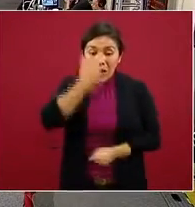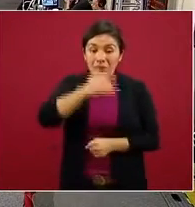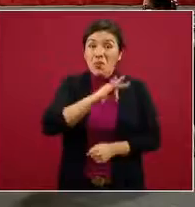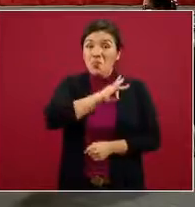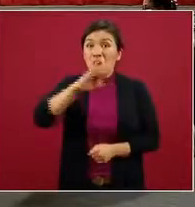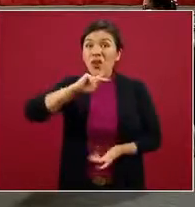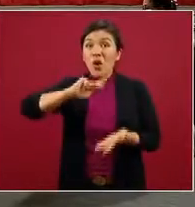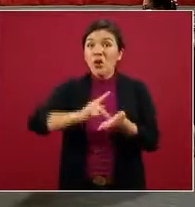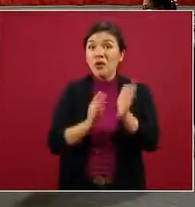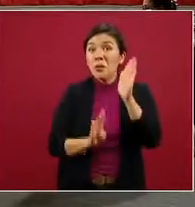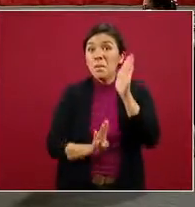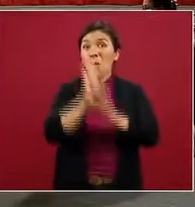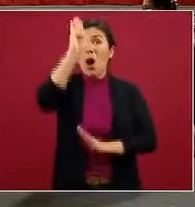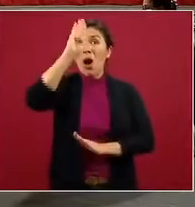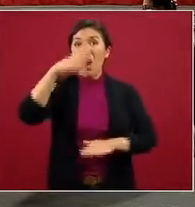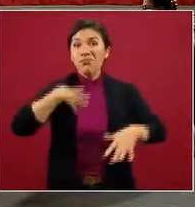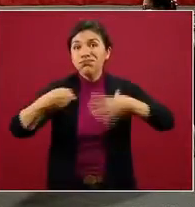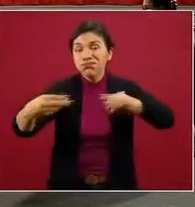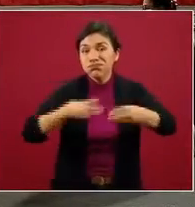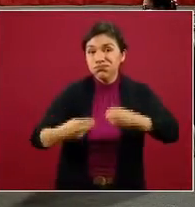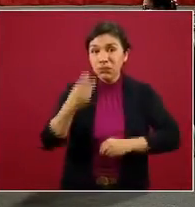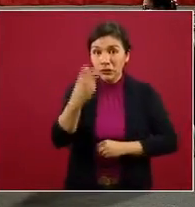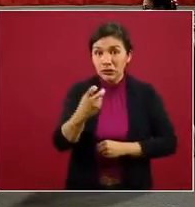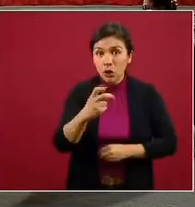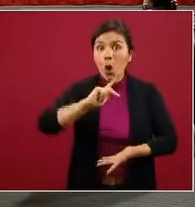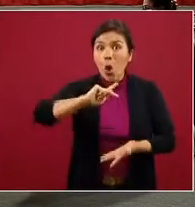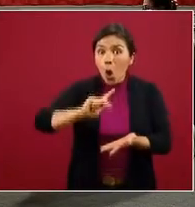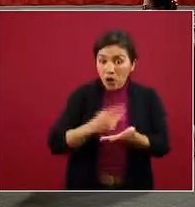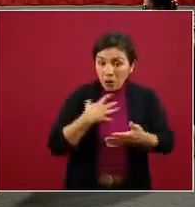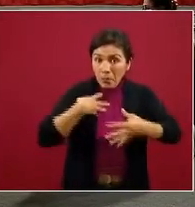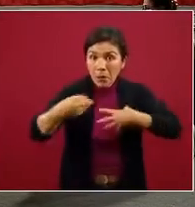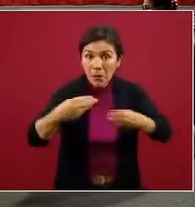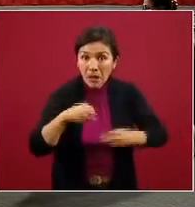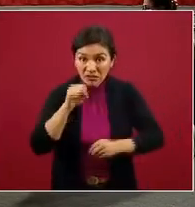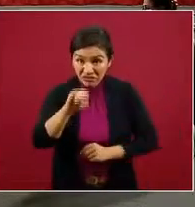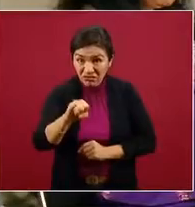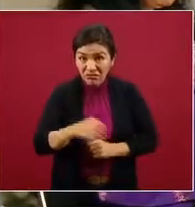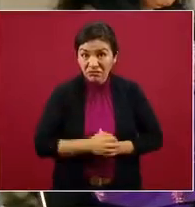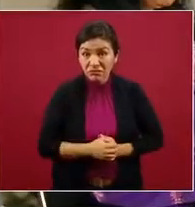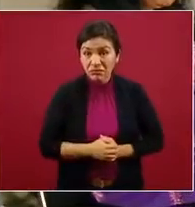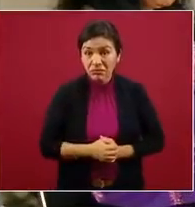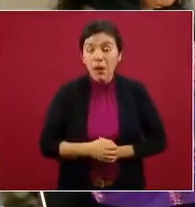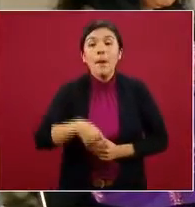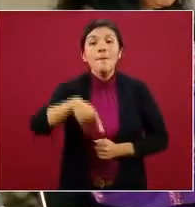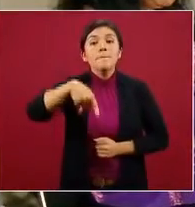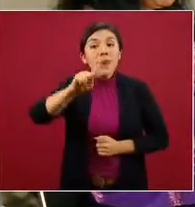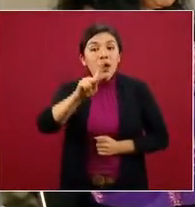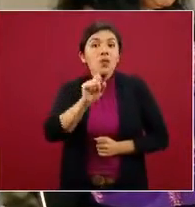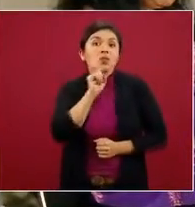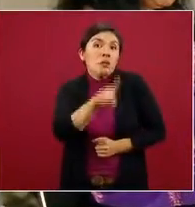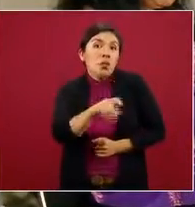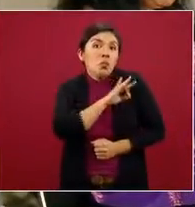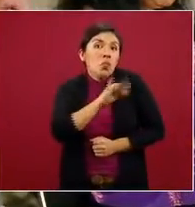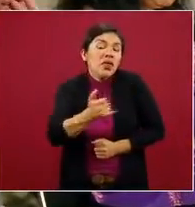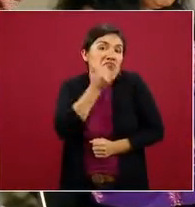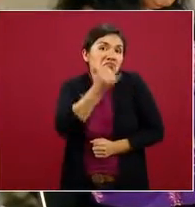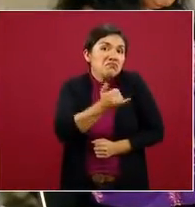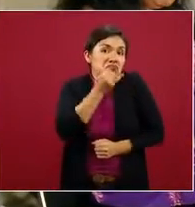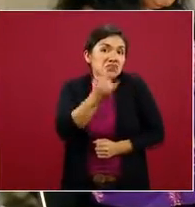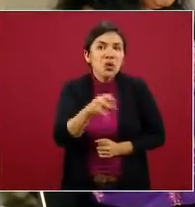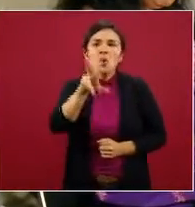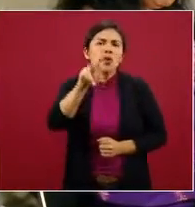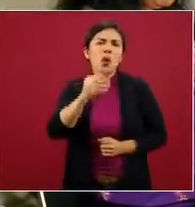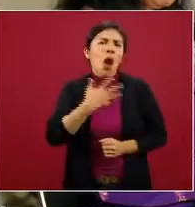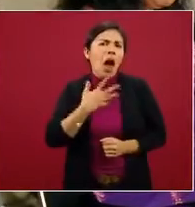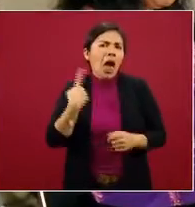decir que vuelve a surgir la epidemia? Sí, señor. Pero también quiere decir que puede no